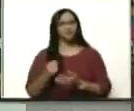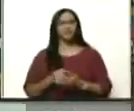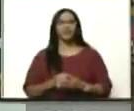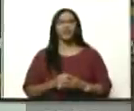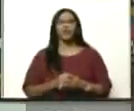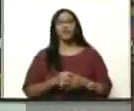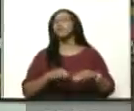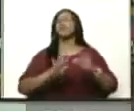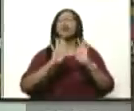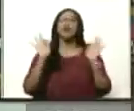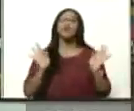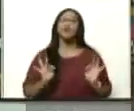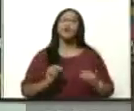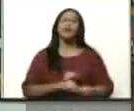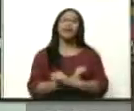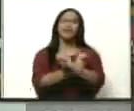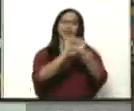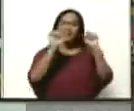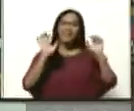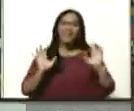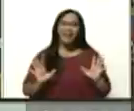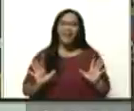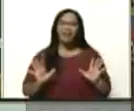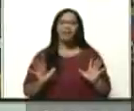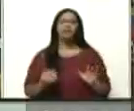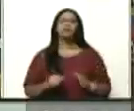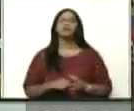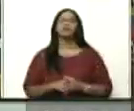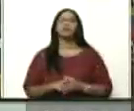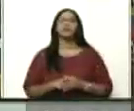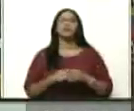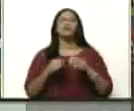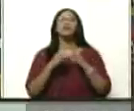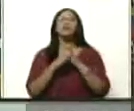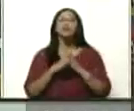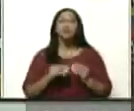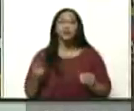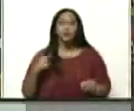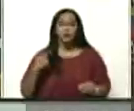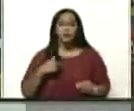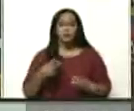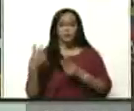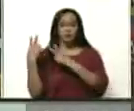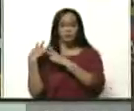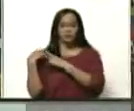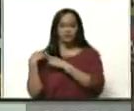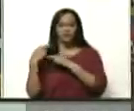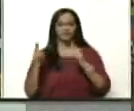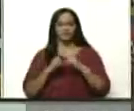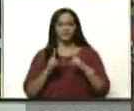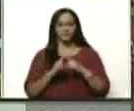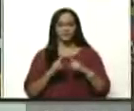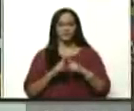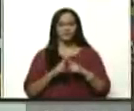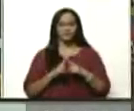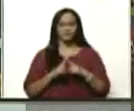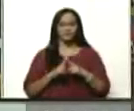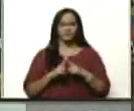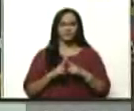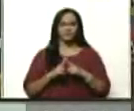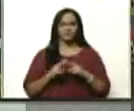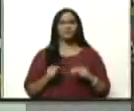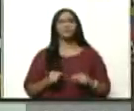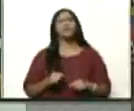no solo clara, sino que todos los que teníamos responsabilidades la conocíamos.